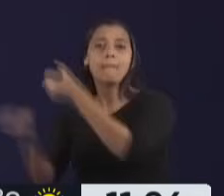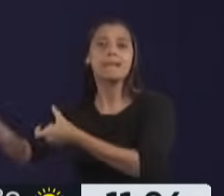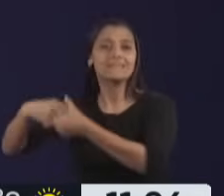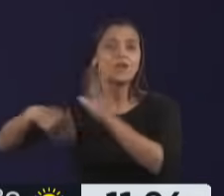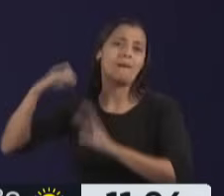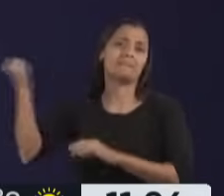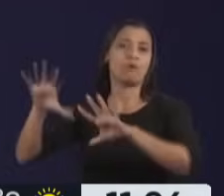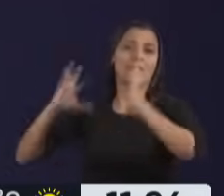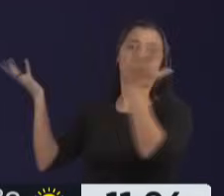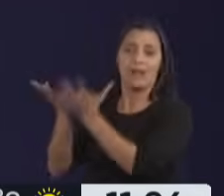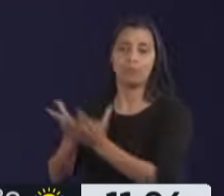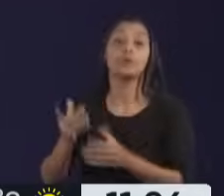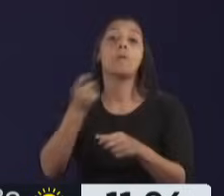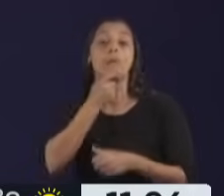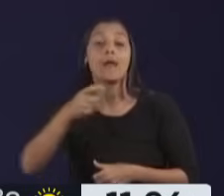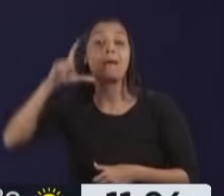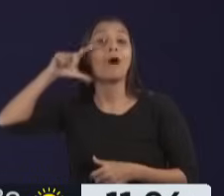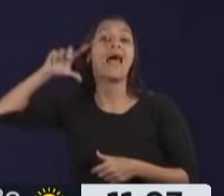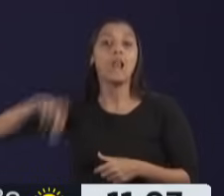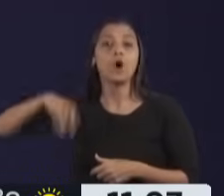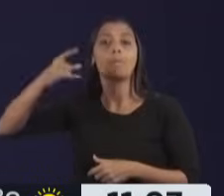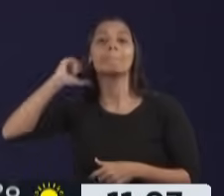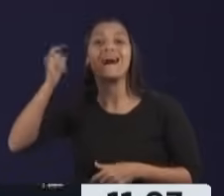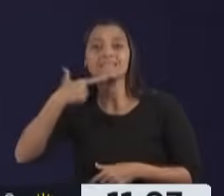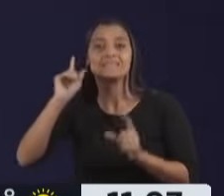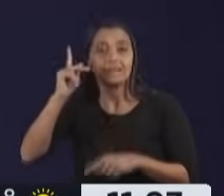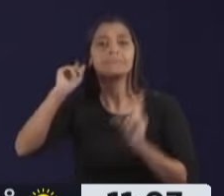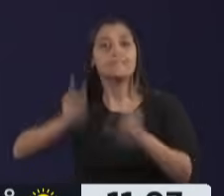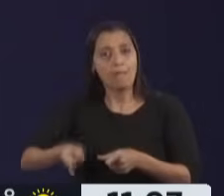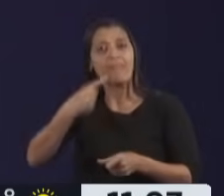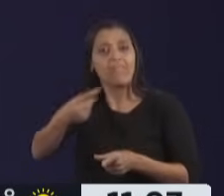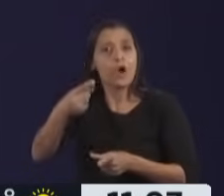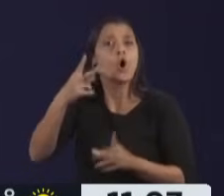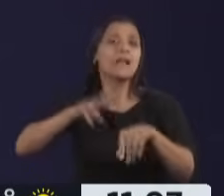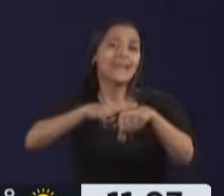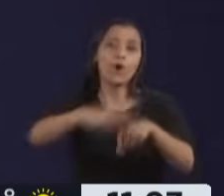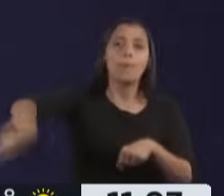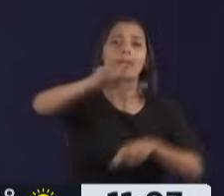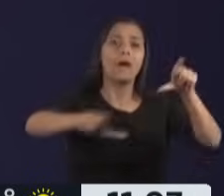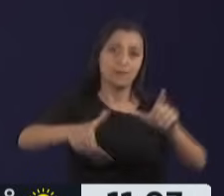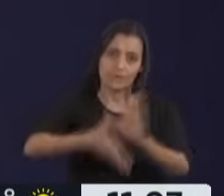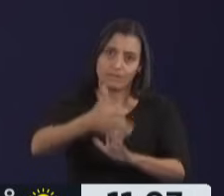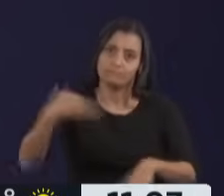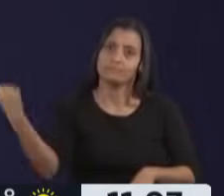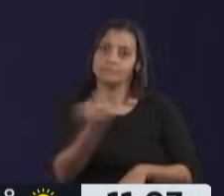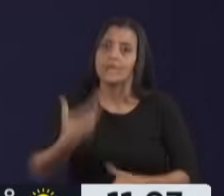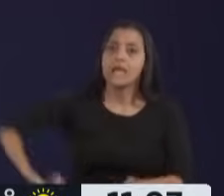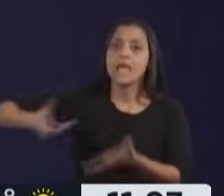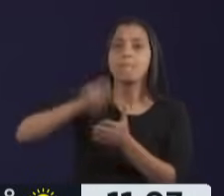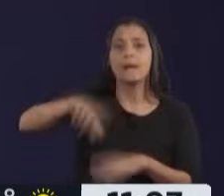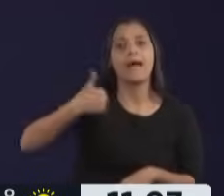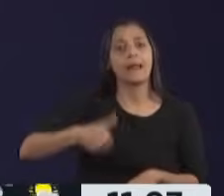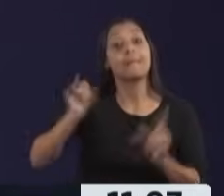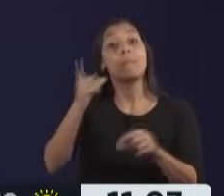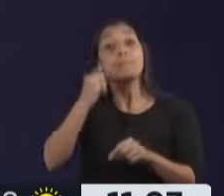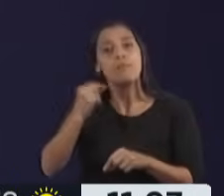mundo, entre ellos Elon Musk, quien además recomendó invertir en la Argentina. Ese mismo día incluso había consultoras